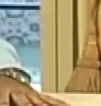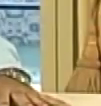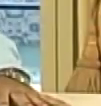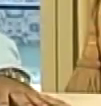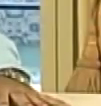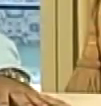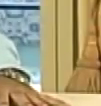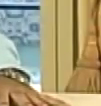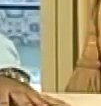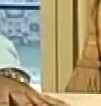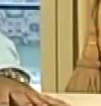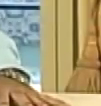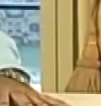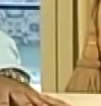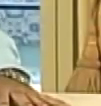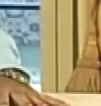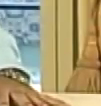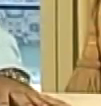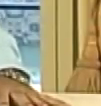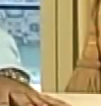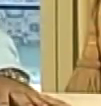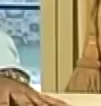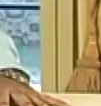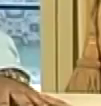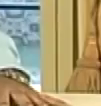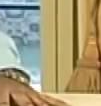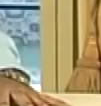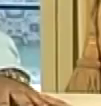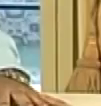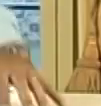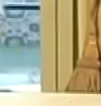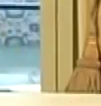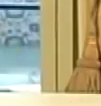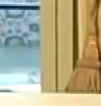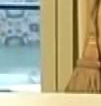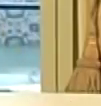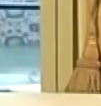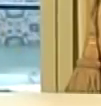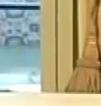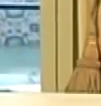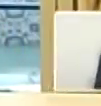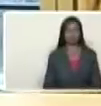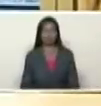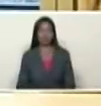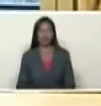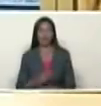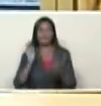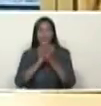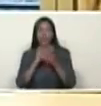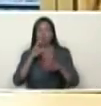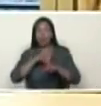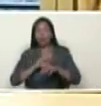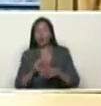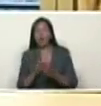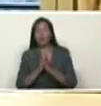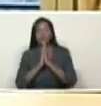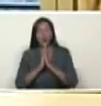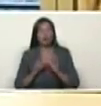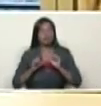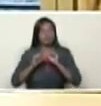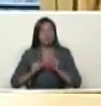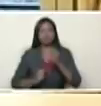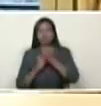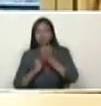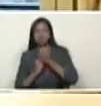líder, revolucionario. Willy Casanova, compañero de Maracaibo, doctora. Sigan así fortaleciendo